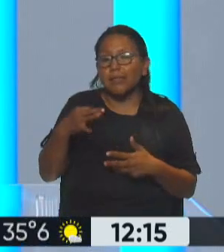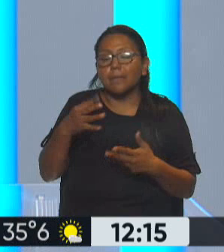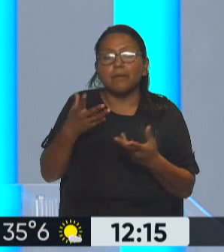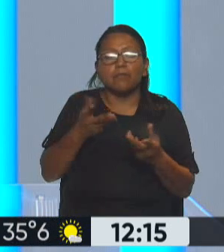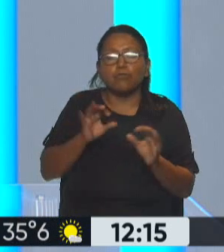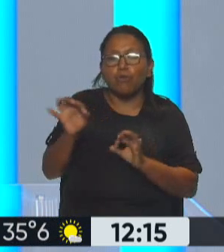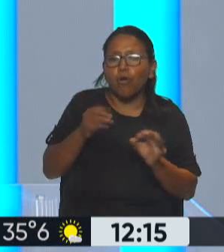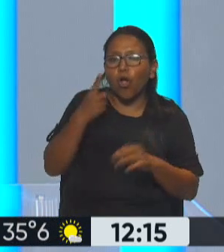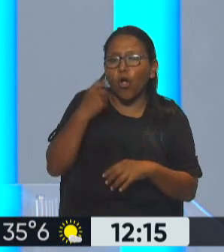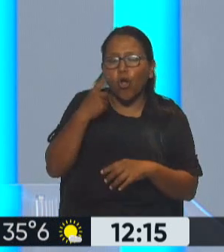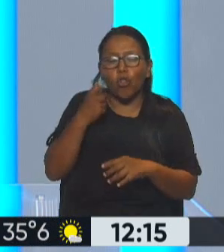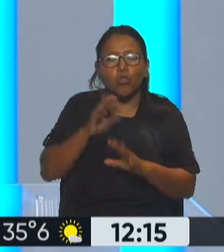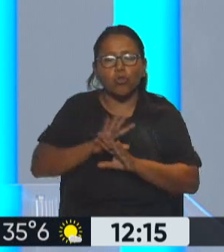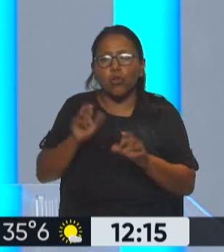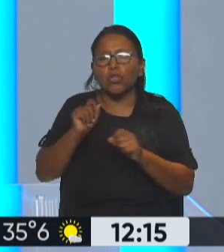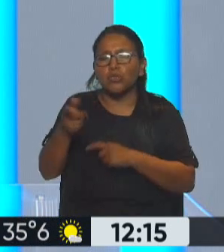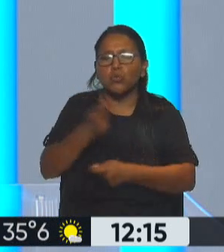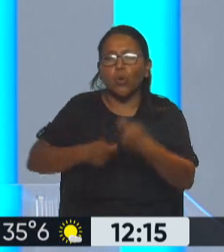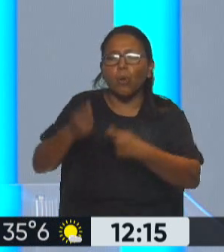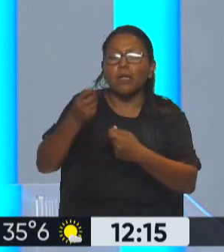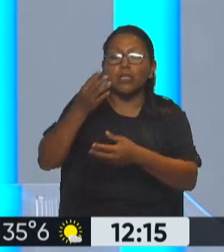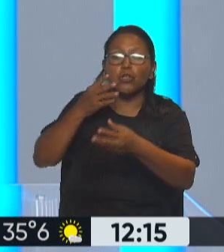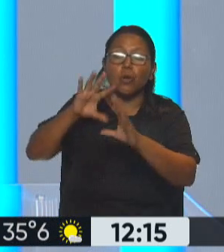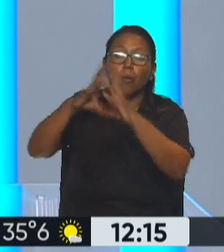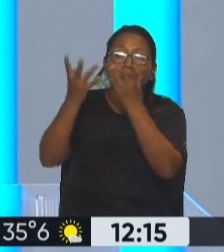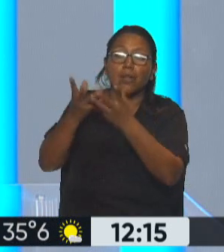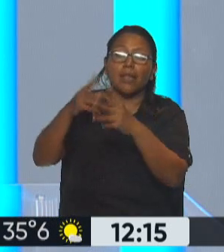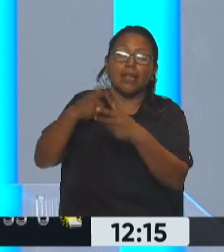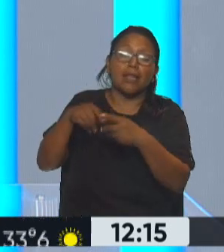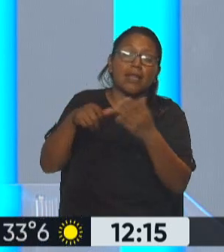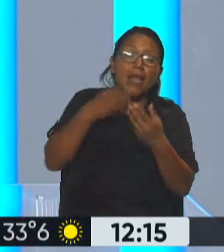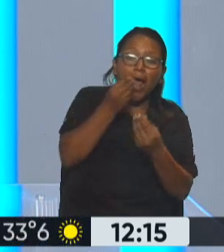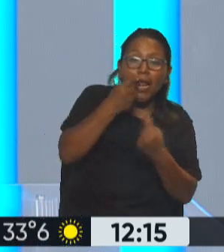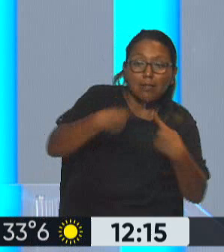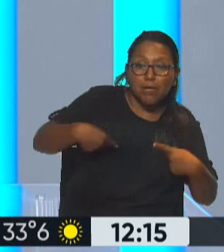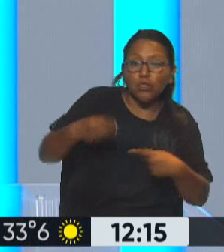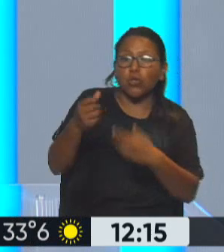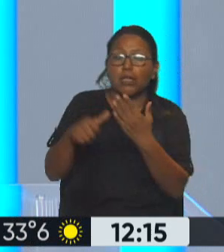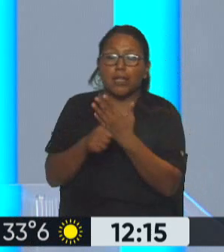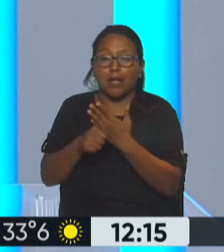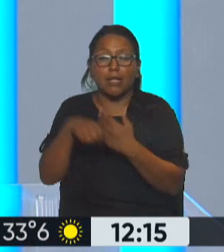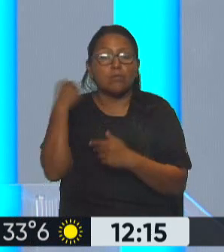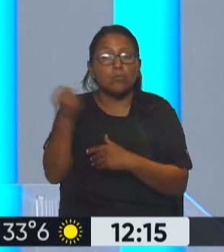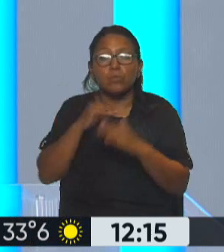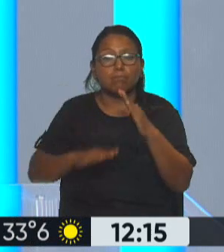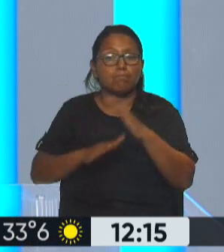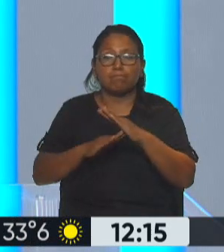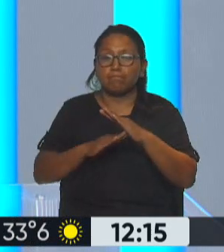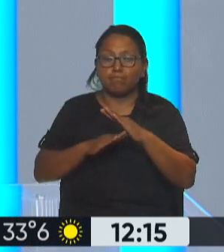mecanismo de control y regulación de su comercio exterior de alimentos y de la carne entre ellos. Tal cual. Es imprescindible